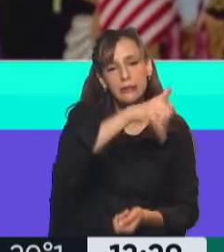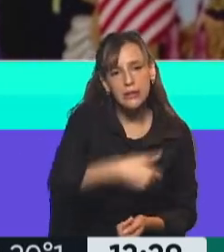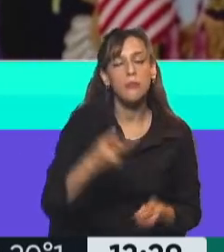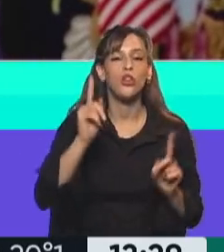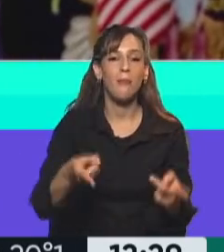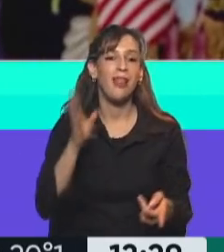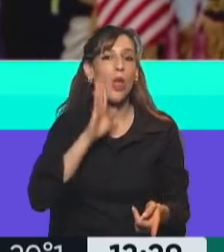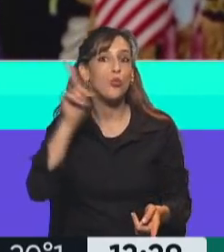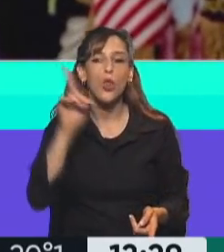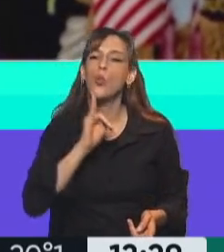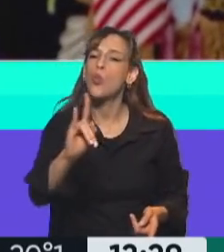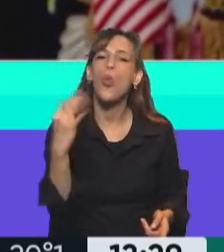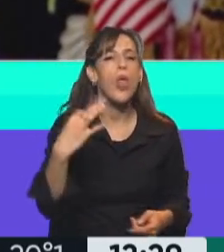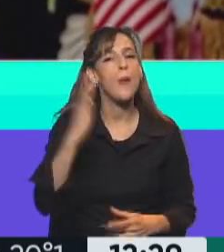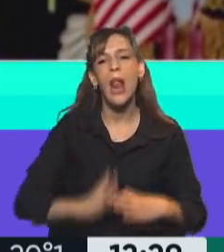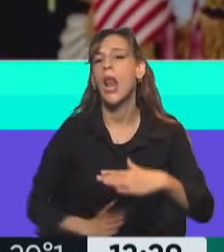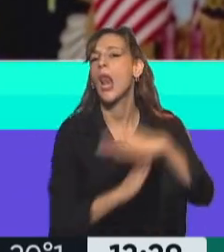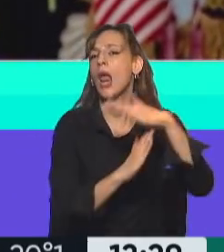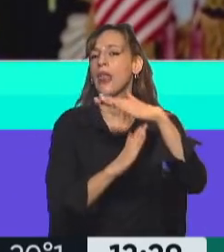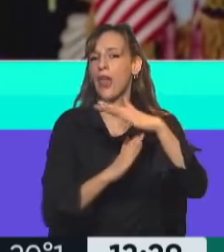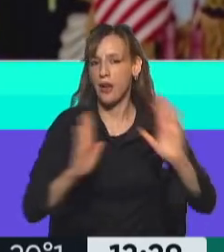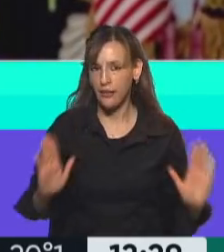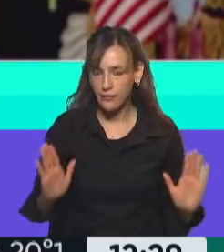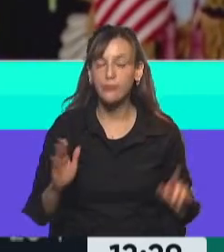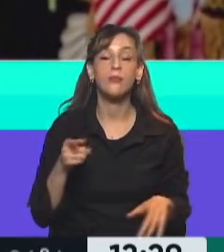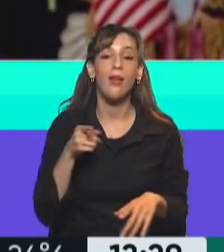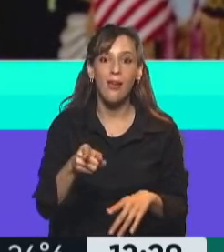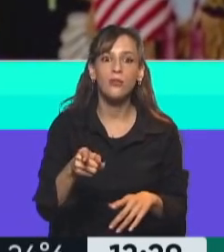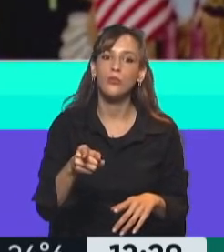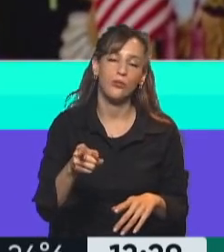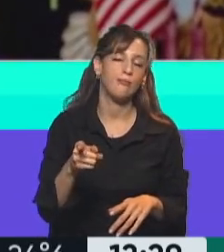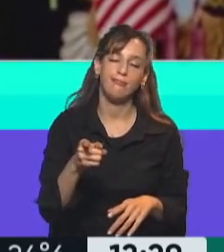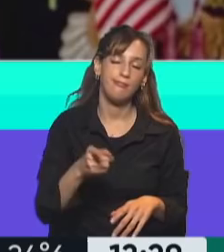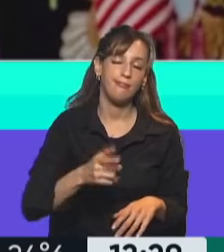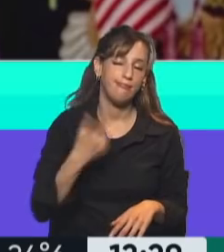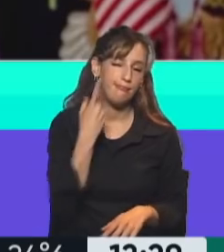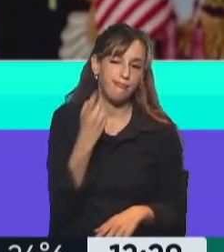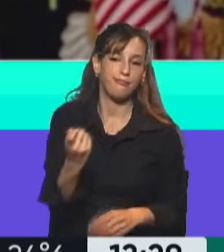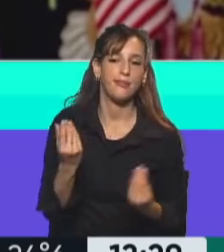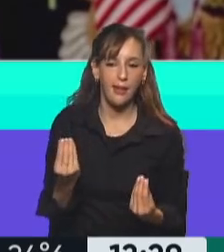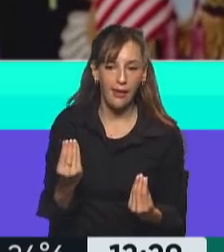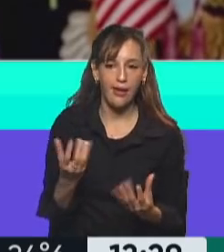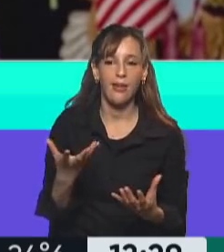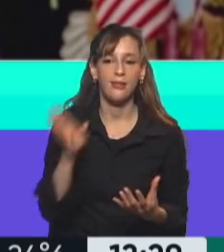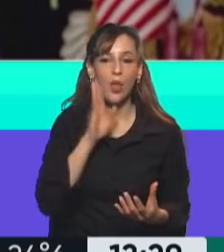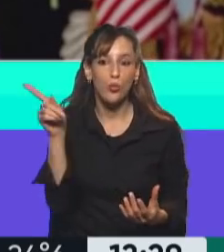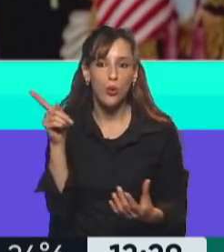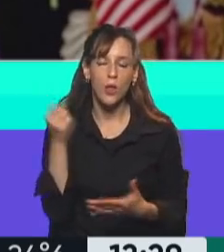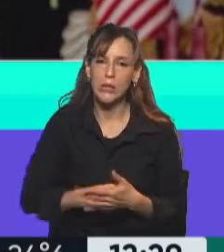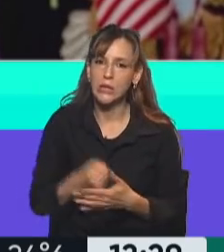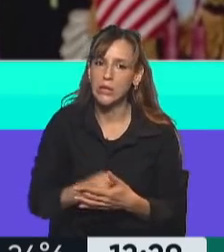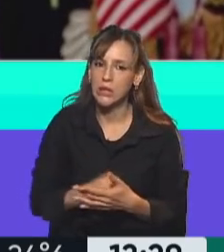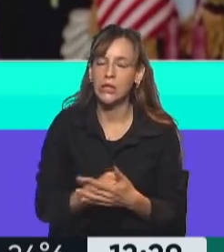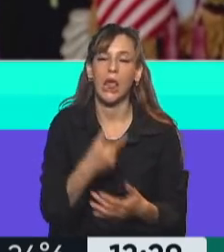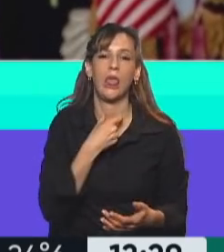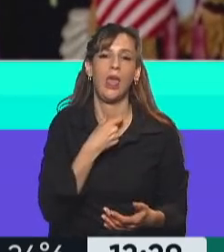que liderarlo. Y esto también lo que denota es que hay una lucha de Estados Unidos por liderar esto que pareciera ser que se